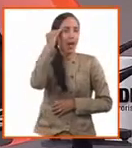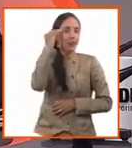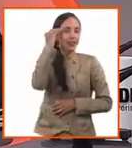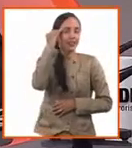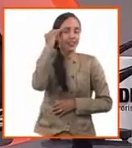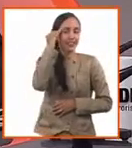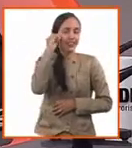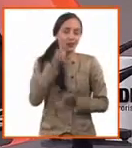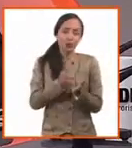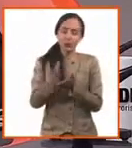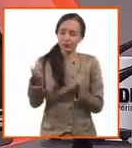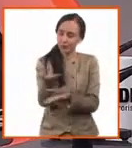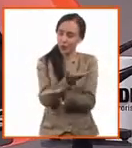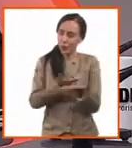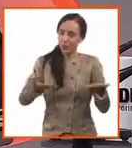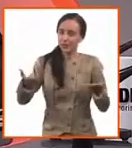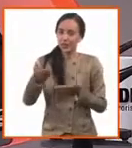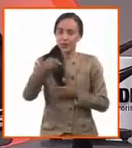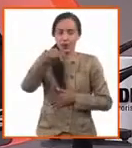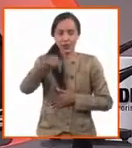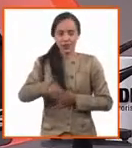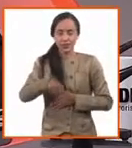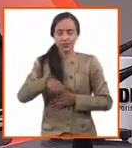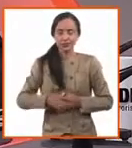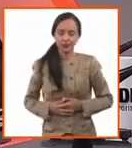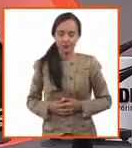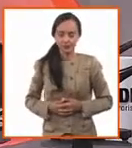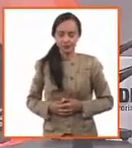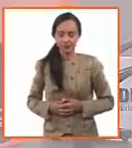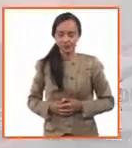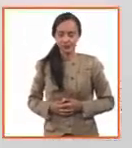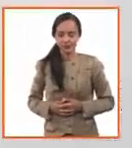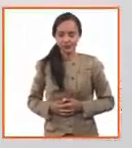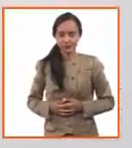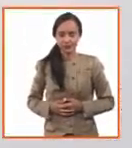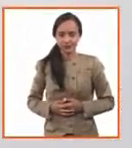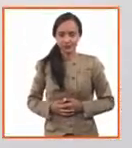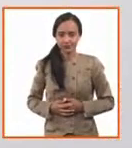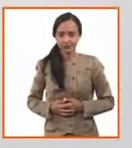acompañando en esta mirada a ese término joven que fue el ché